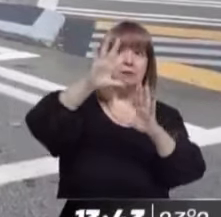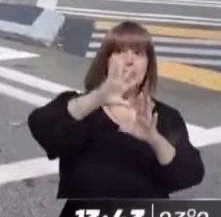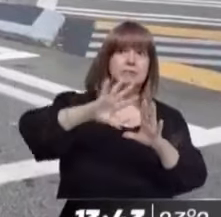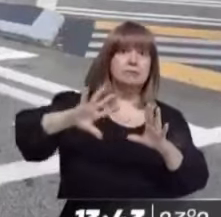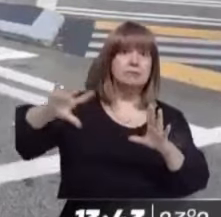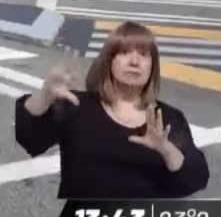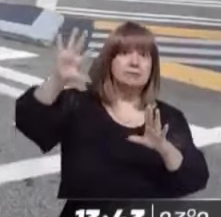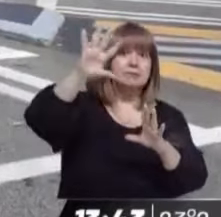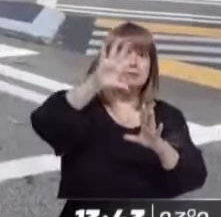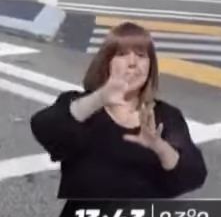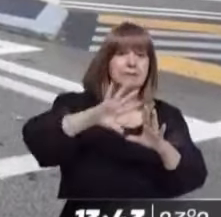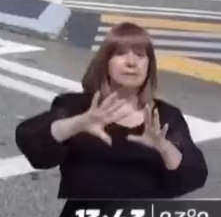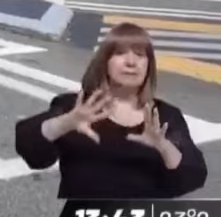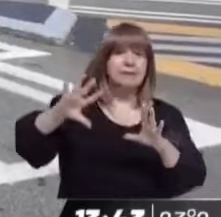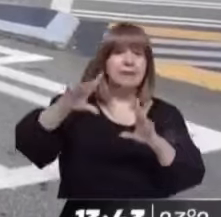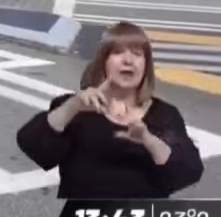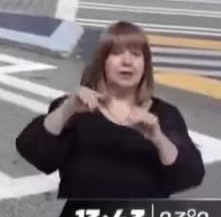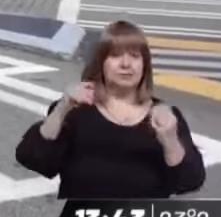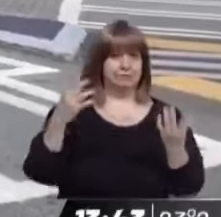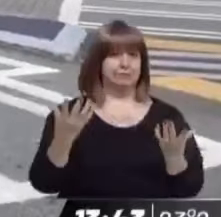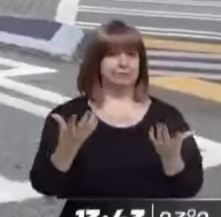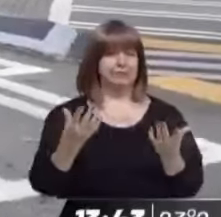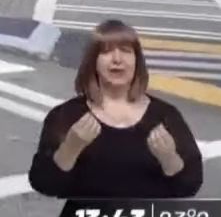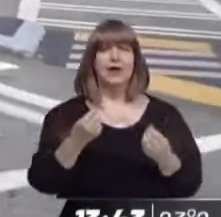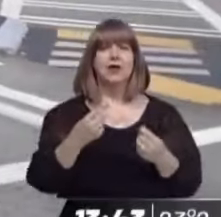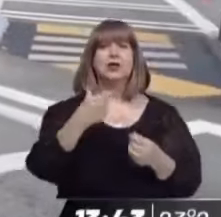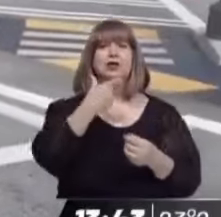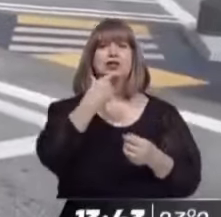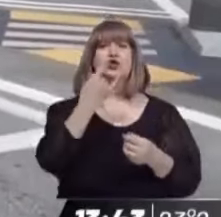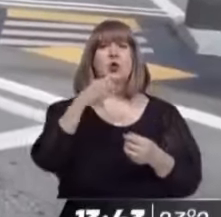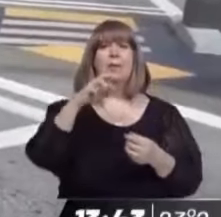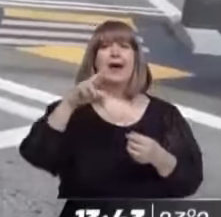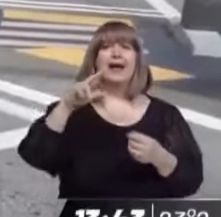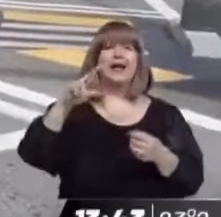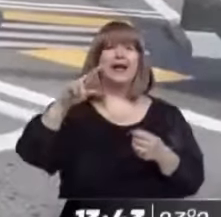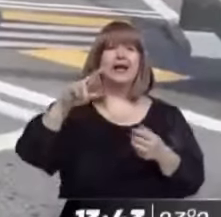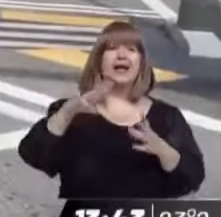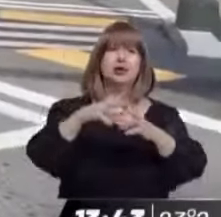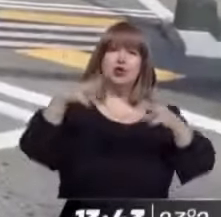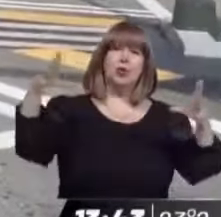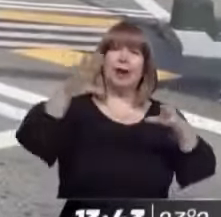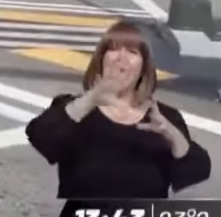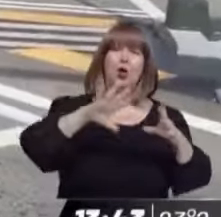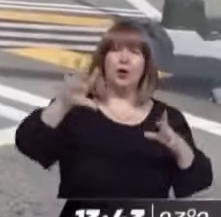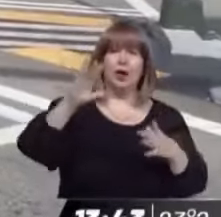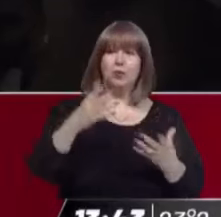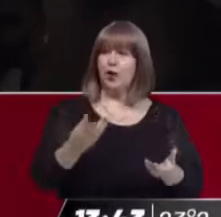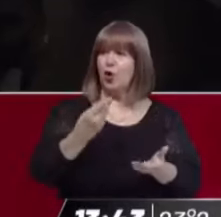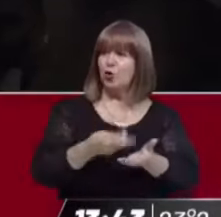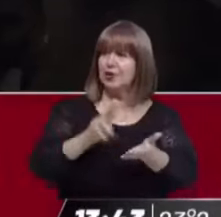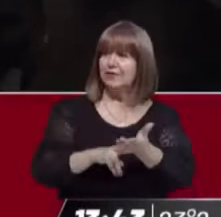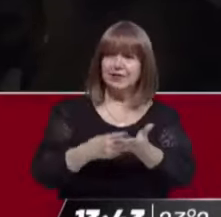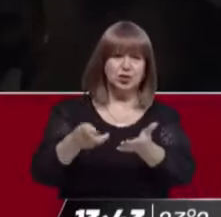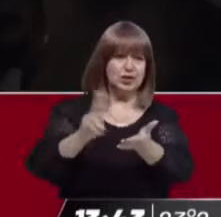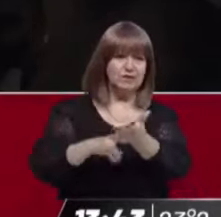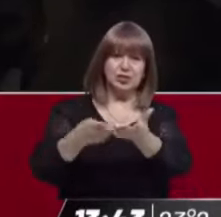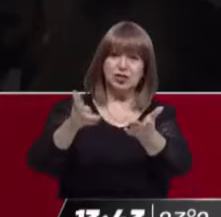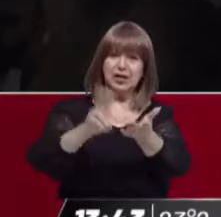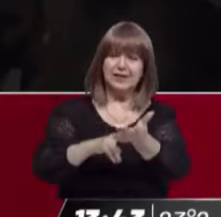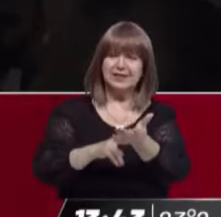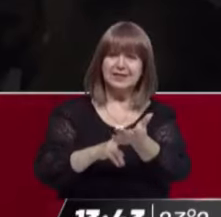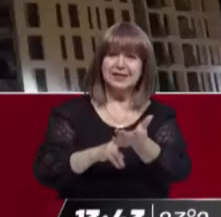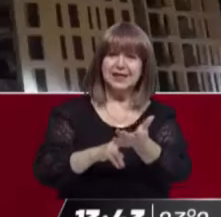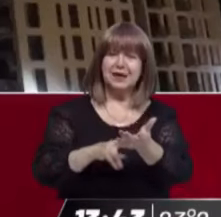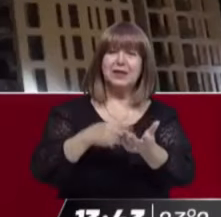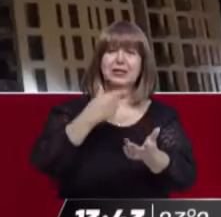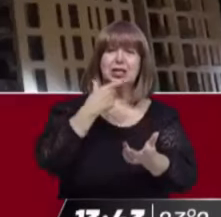pero la superluna, y no es cualquier superluna, porque me decís, ¿cuántas veces vemos superluna? Parece una película de Marvel o de DC, todo lleno